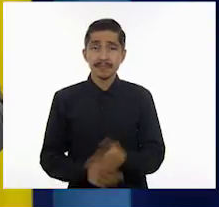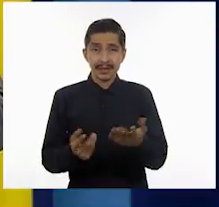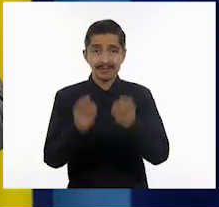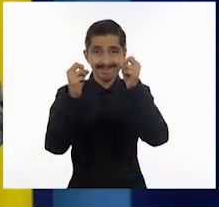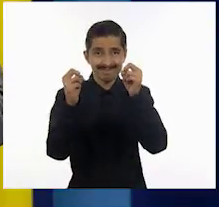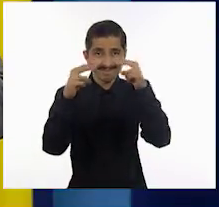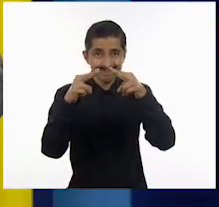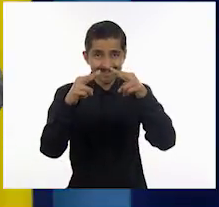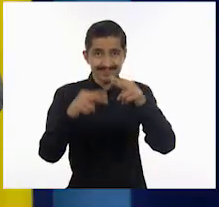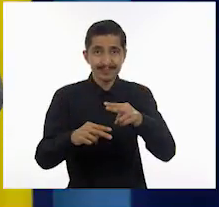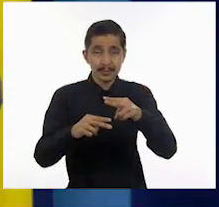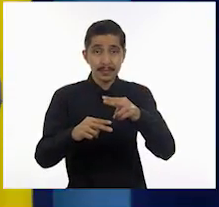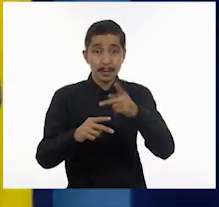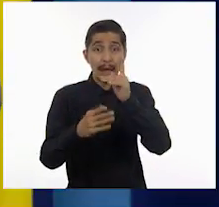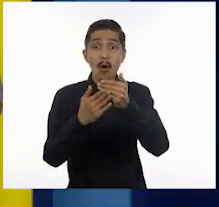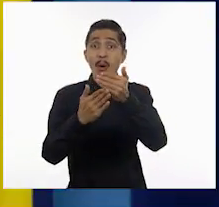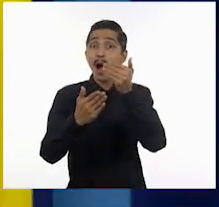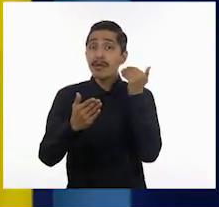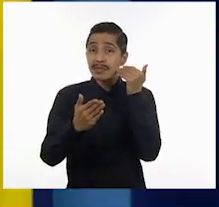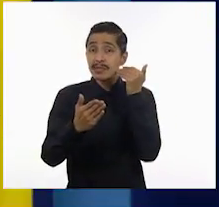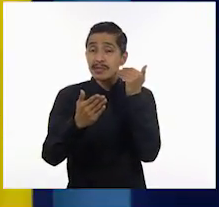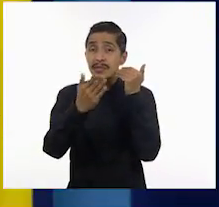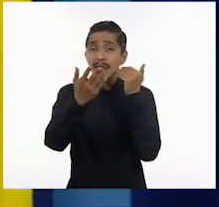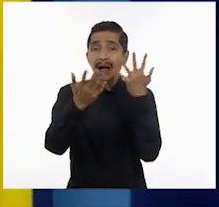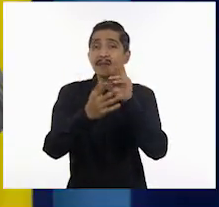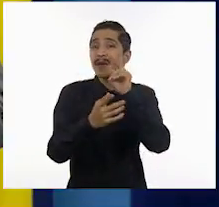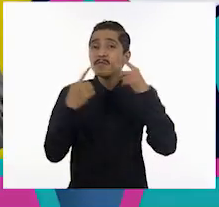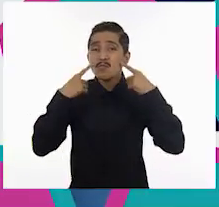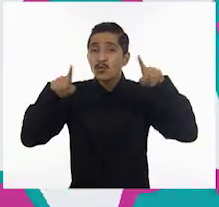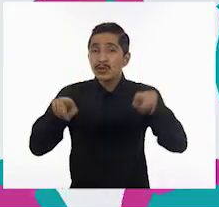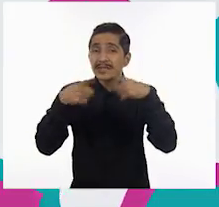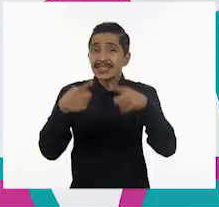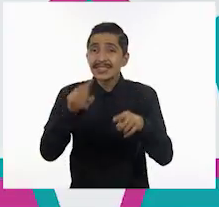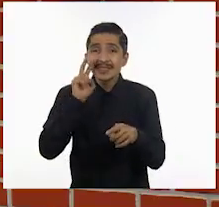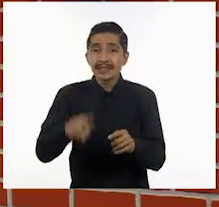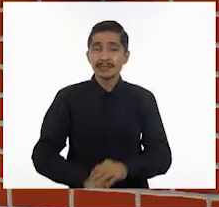Hasta la próxima. Pero antes, vamos a una cápsula musical.